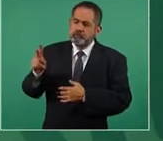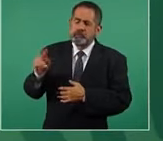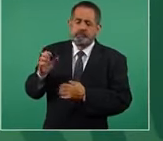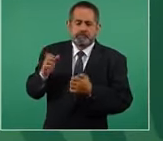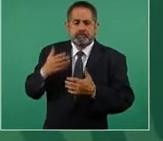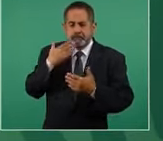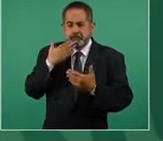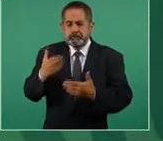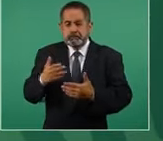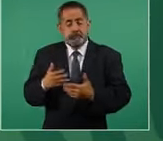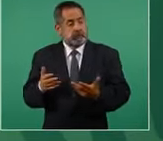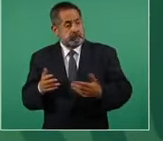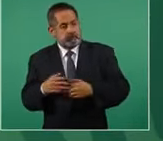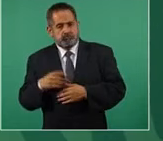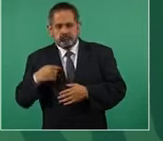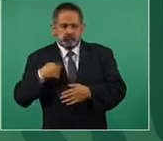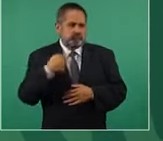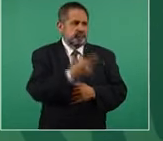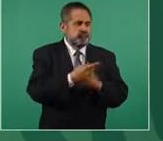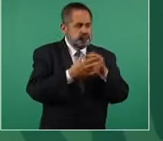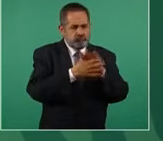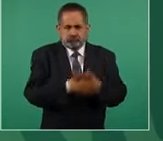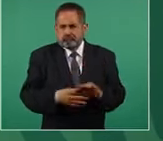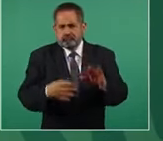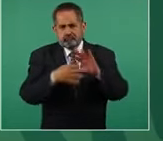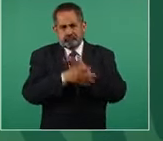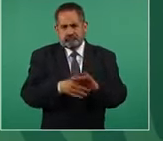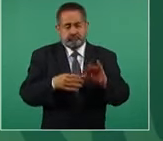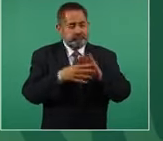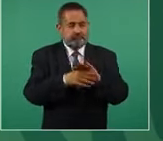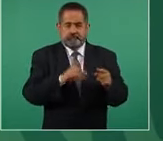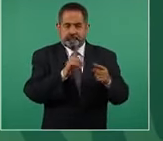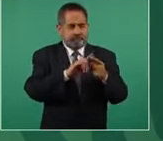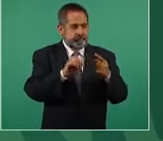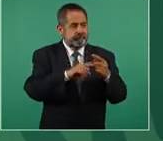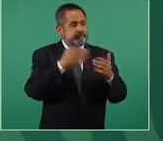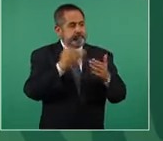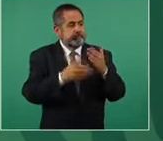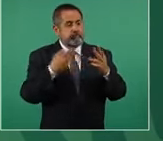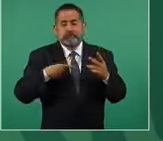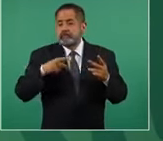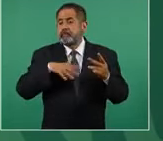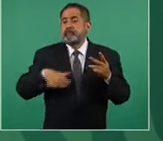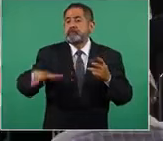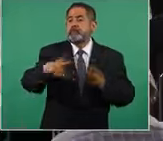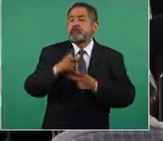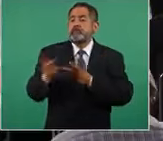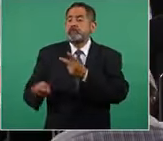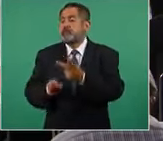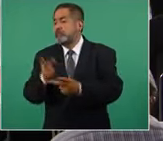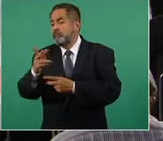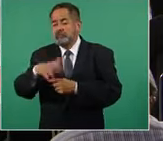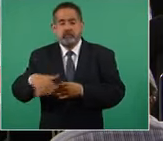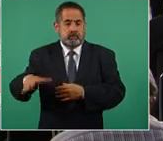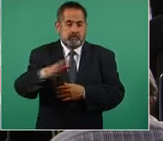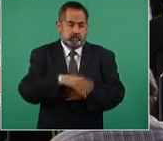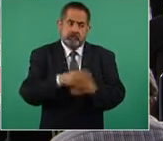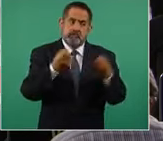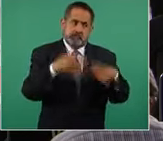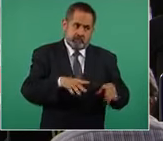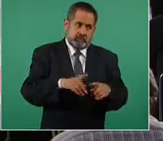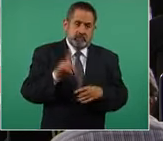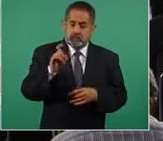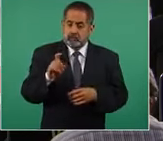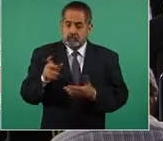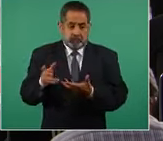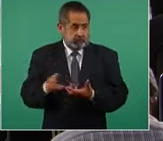Entonces, se les explicó de que no se había consultado al pueblo, de que sí se afectaba a la